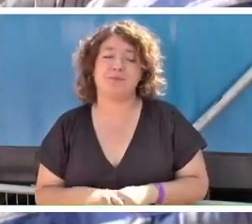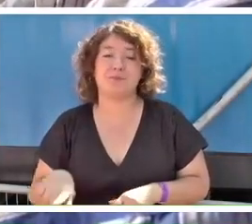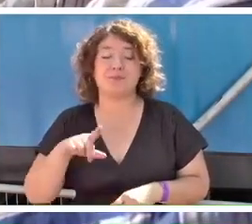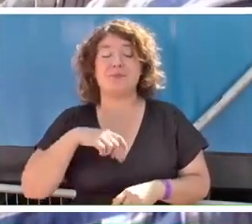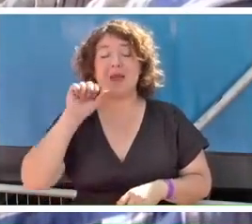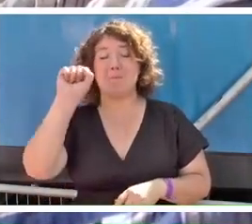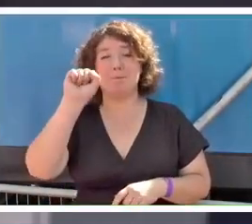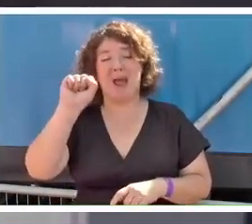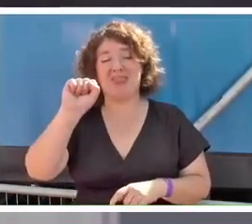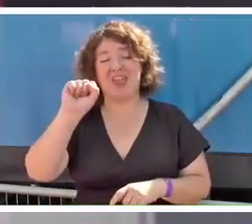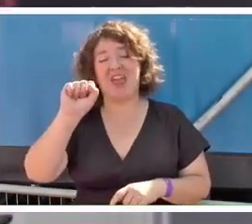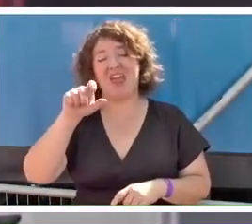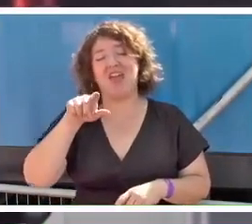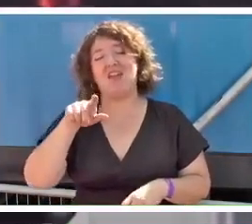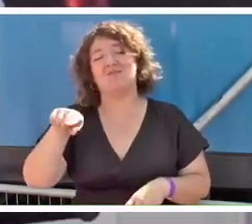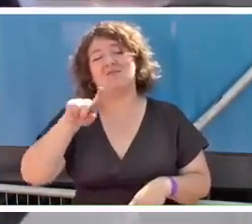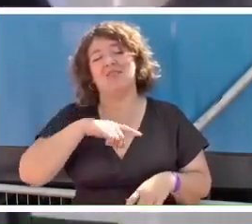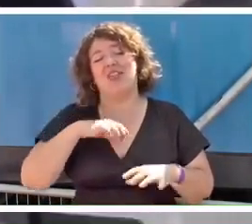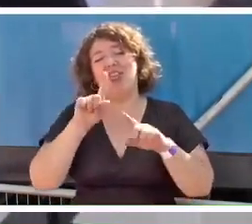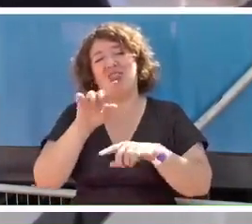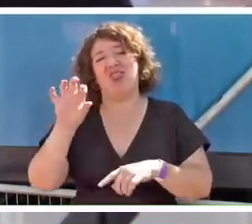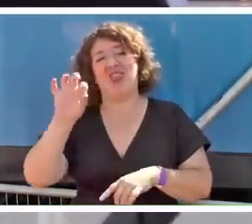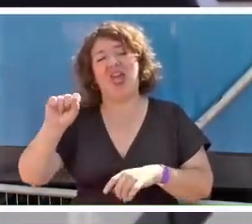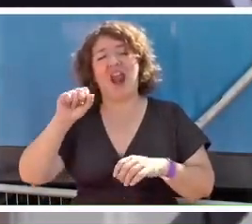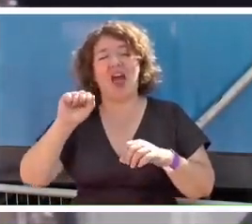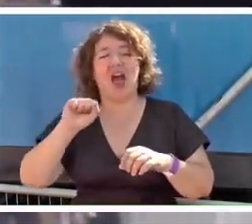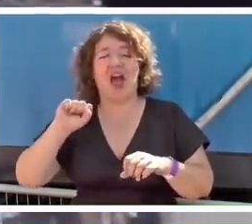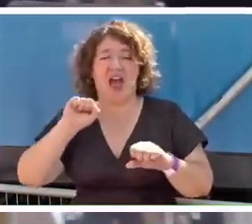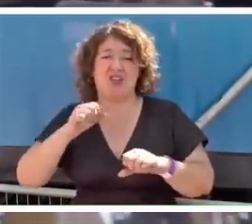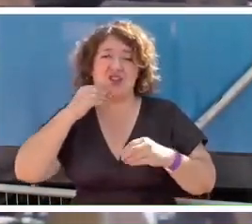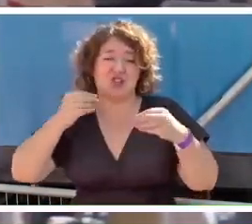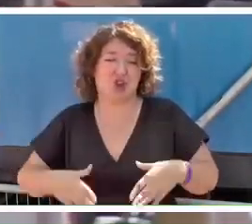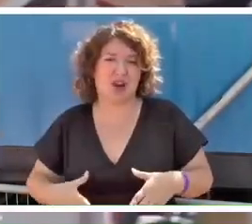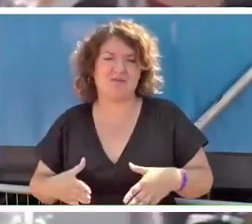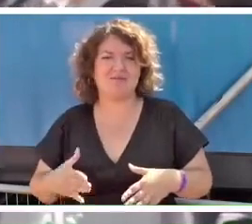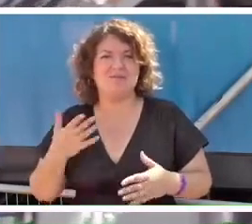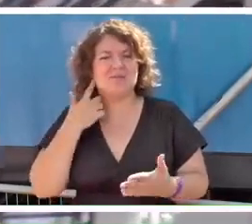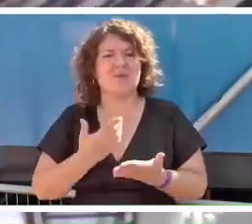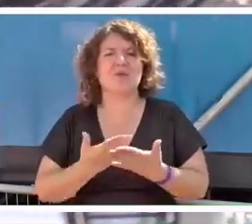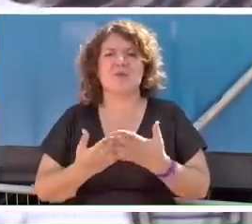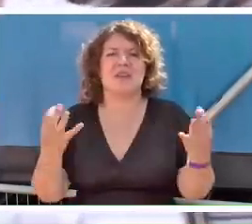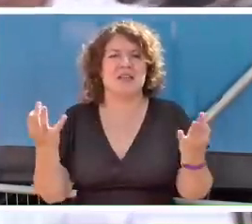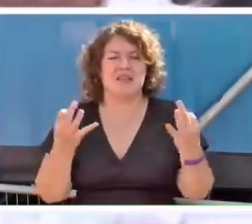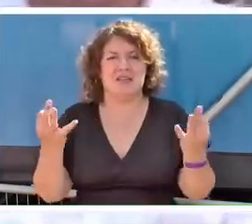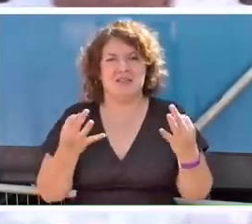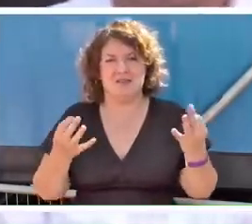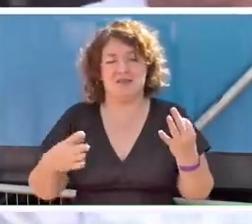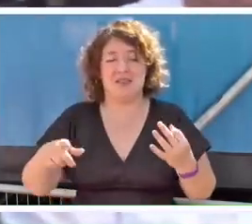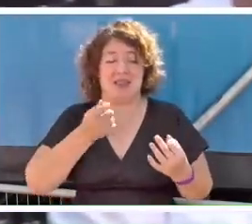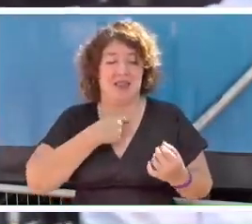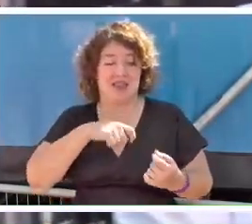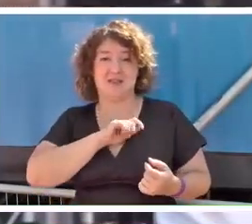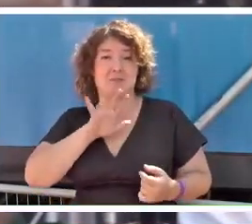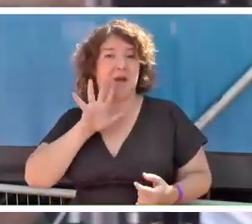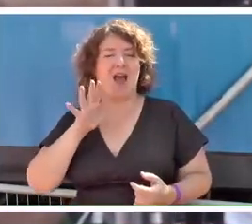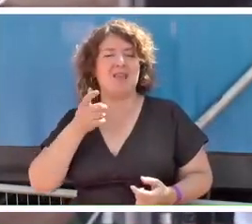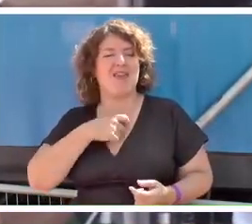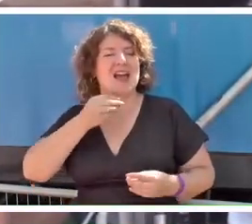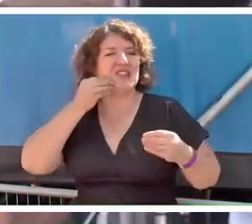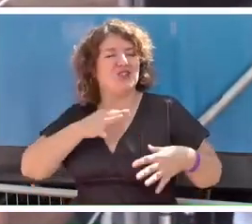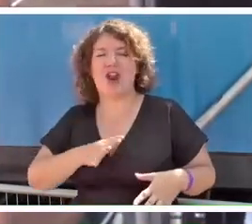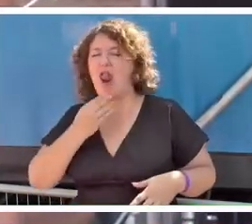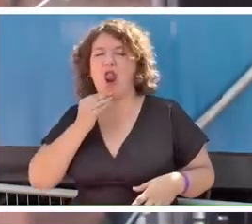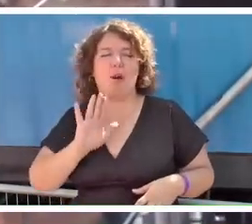PC creo que representa, como dije, lo mejor de la historia de nuestro país. Sé